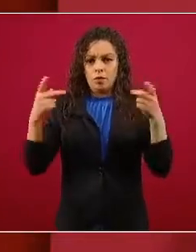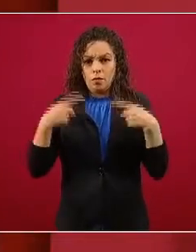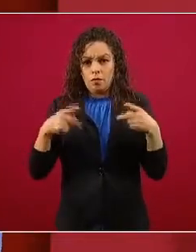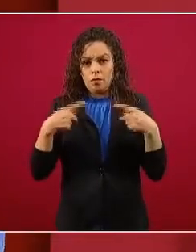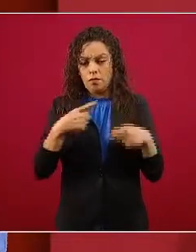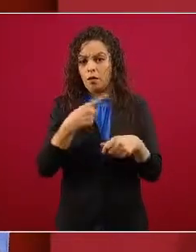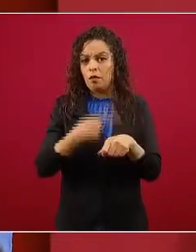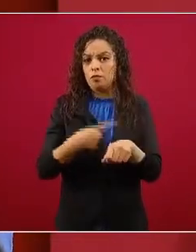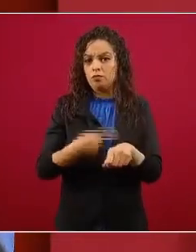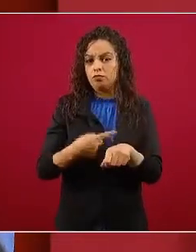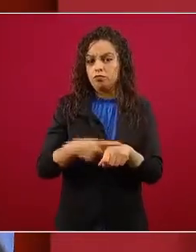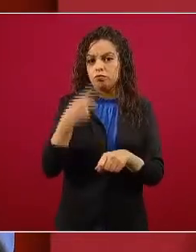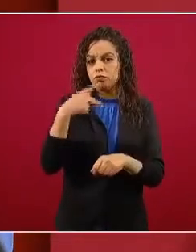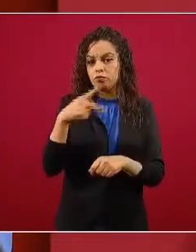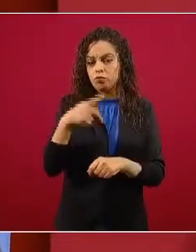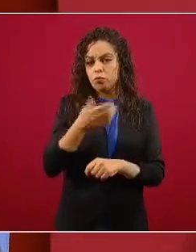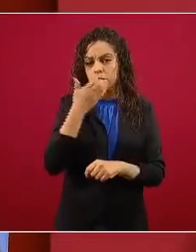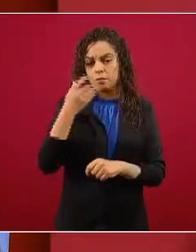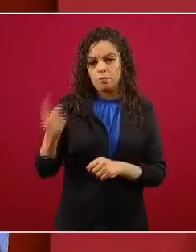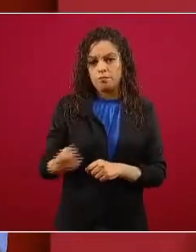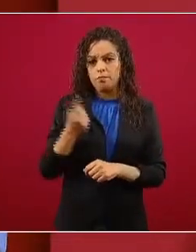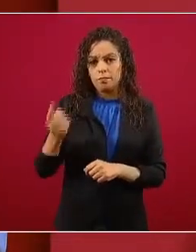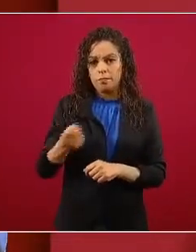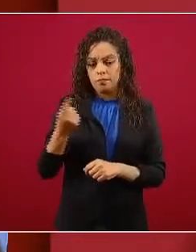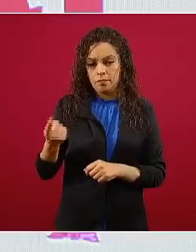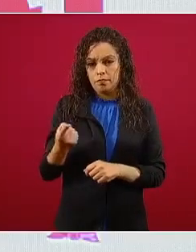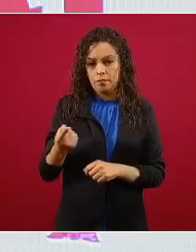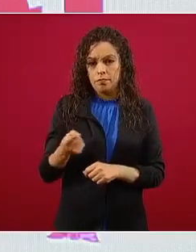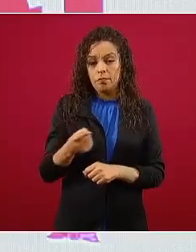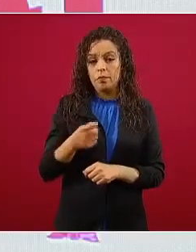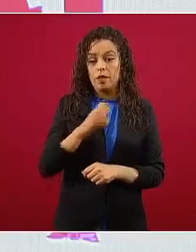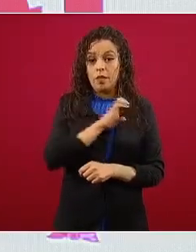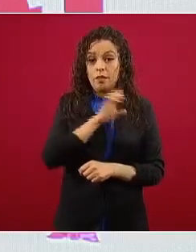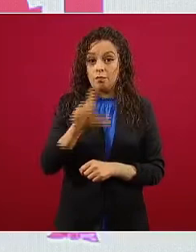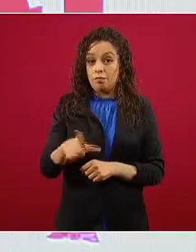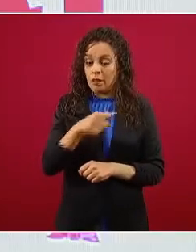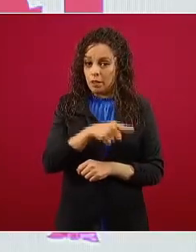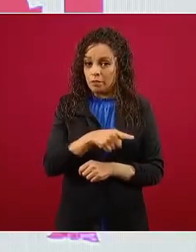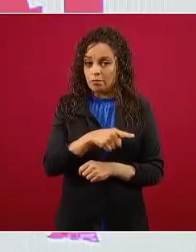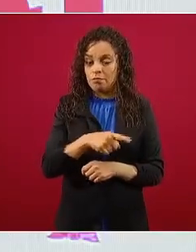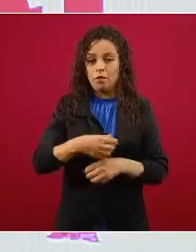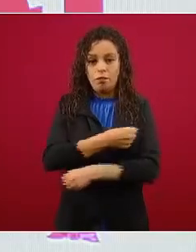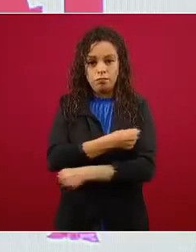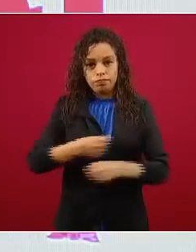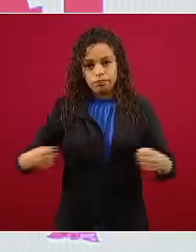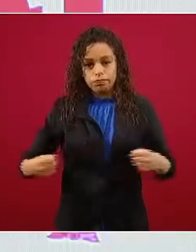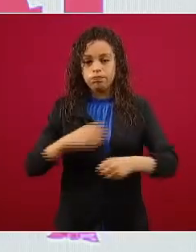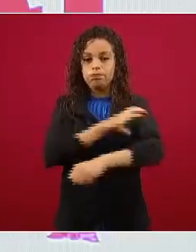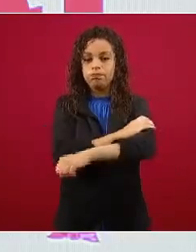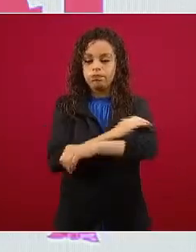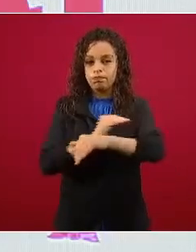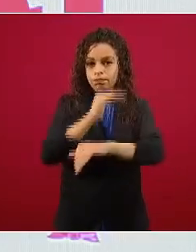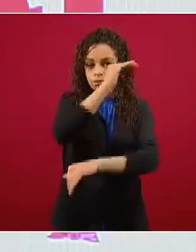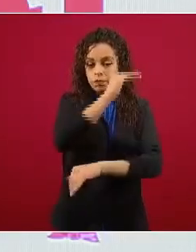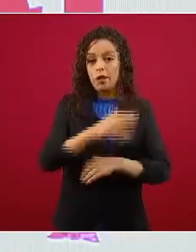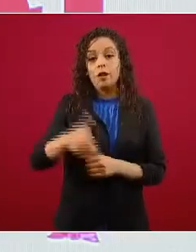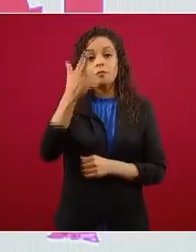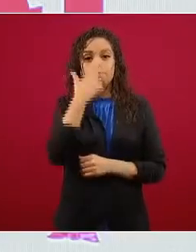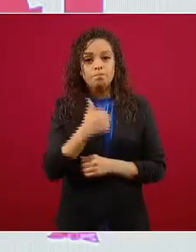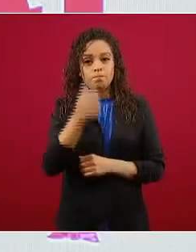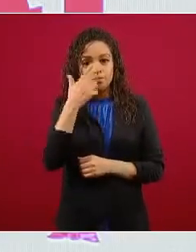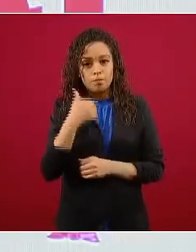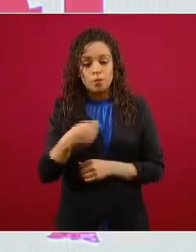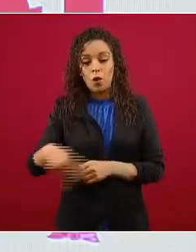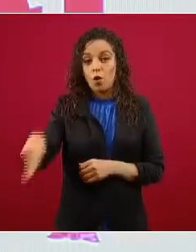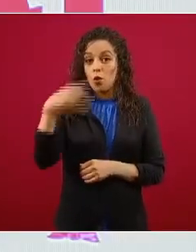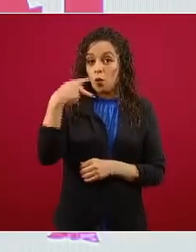enfermedades crónicas, en especial hipertensión, diabetes, obesidad, el tabaquismo en sí